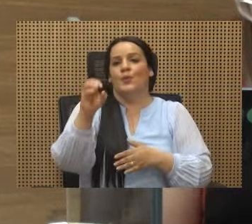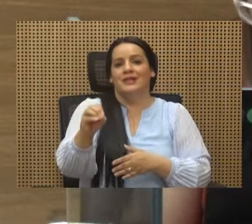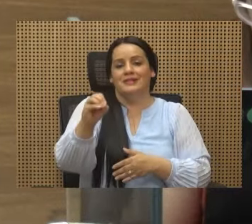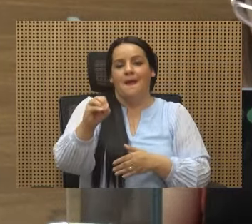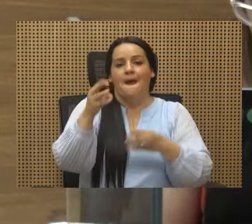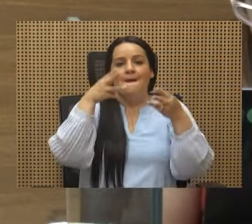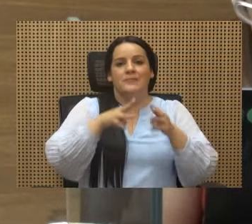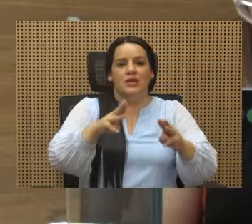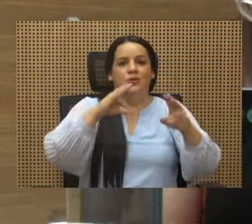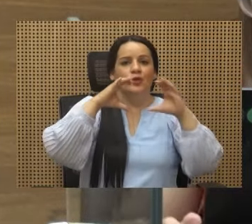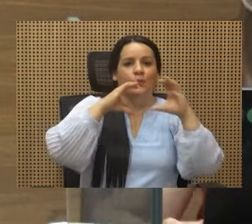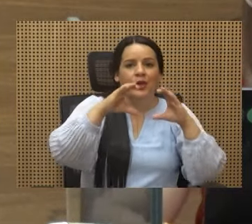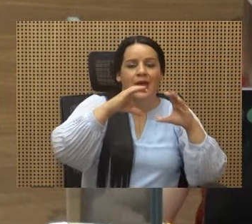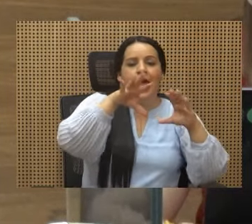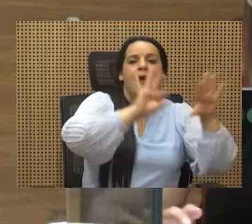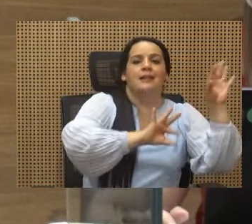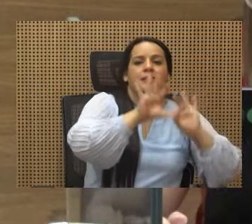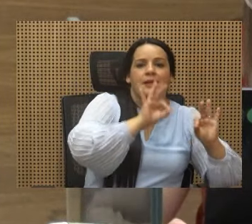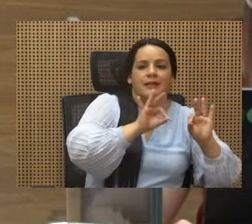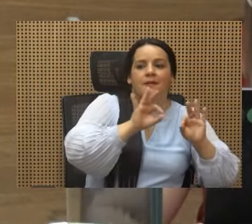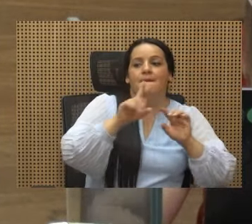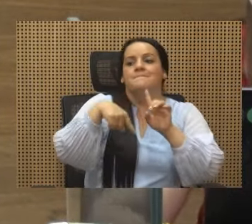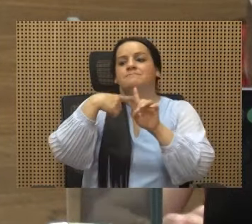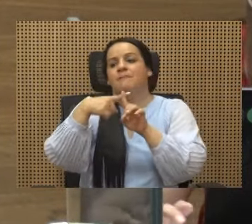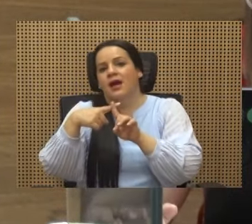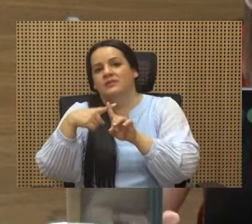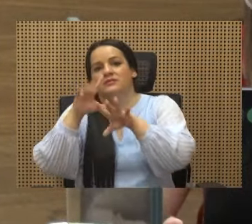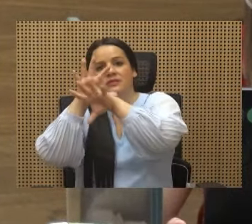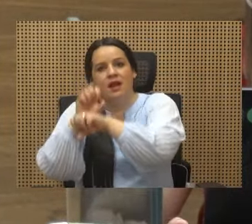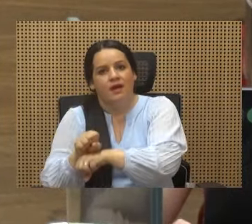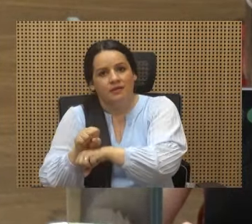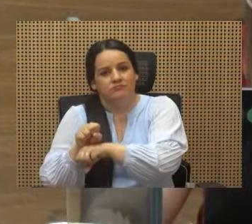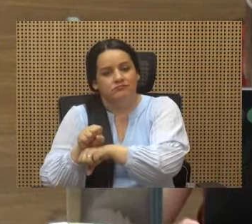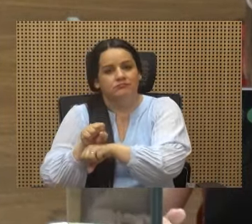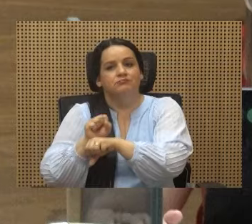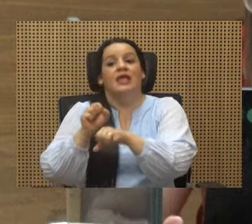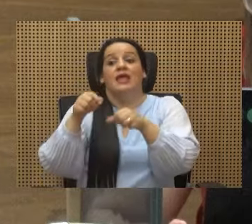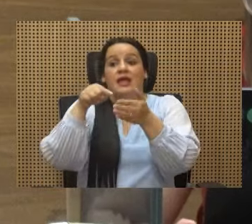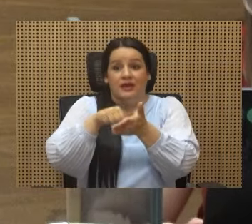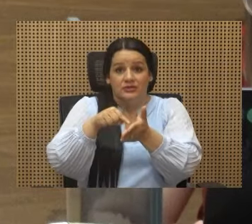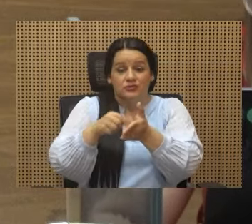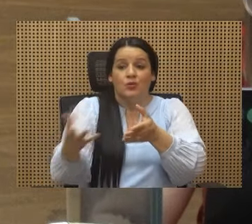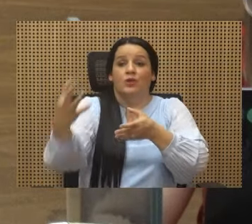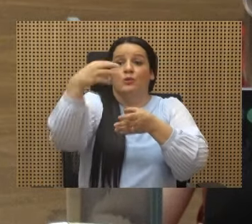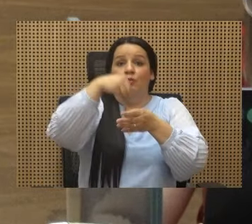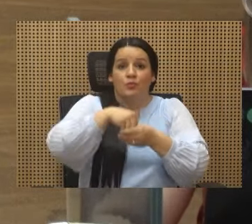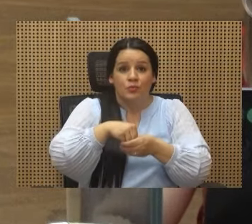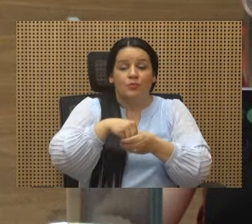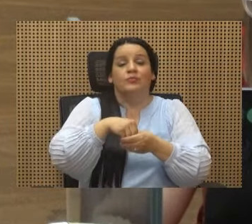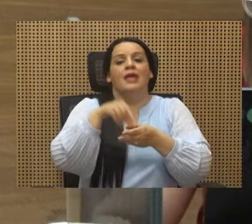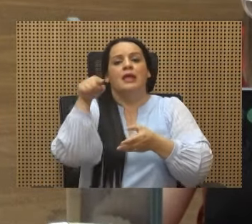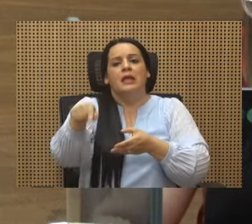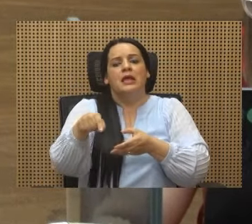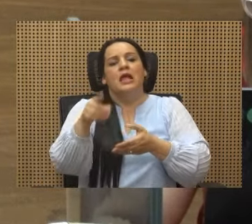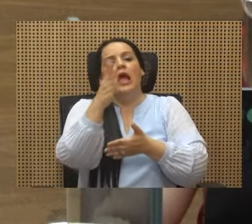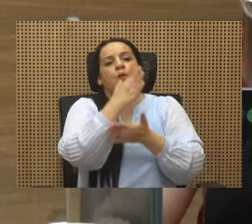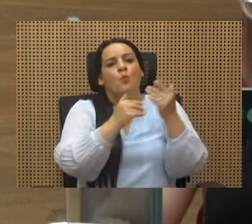alternativos y tradicionales Por supuesto que esa ampliación incomodó a algunos y se